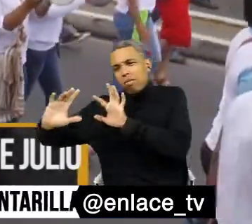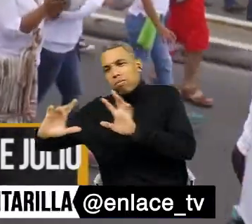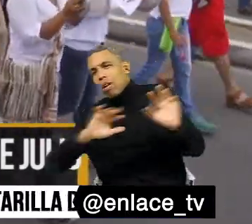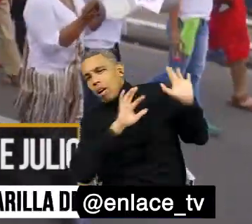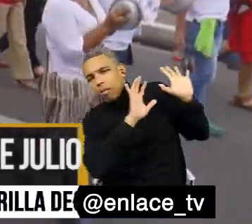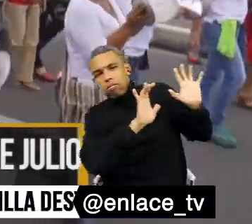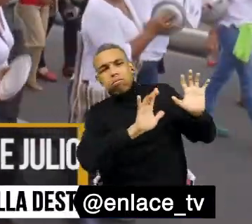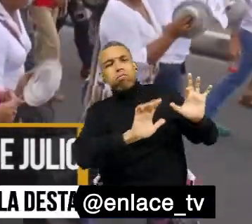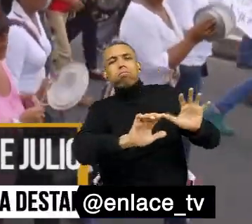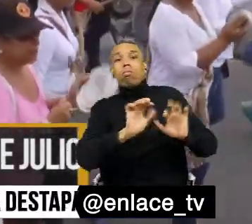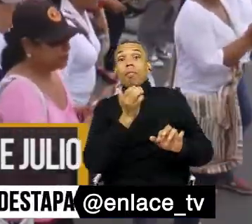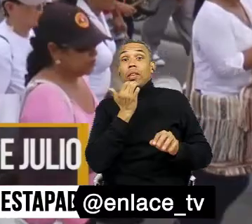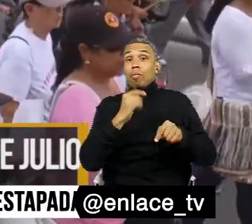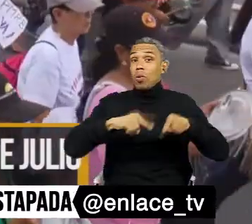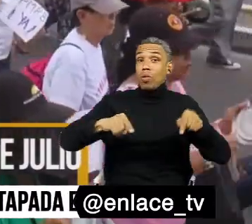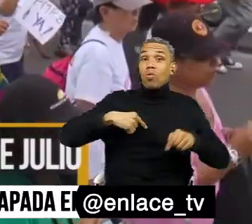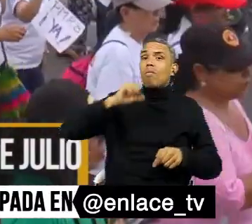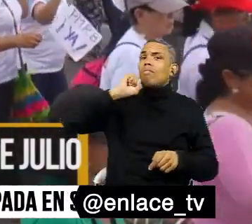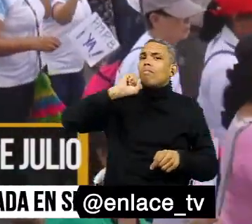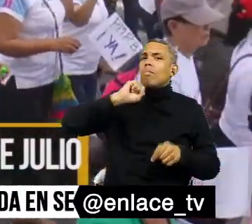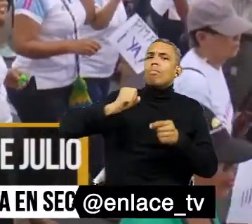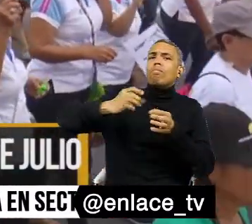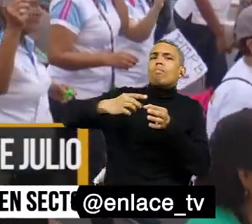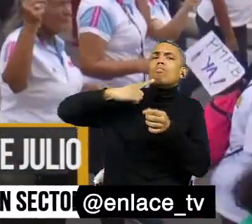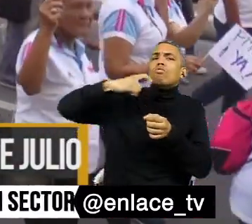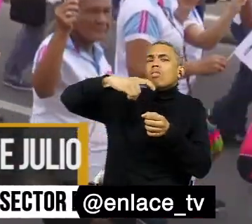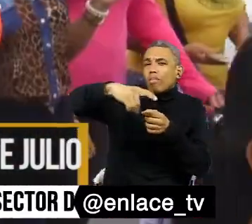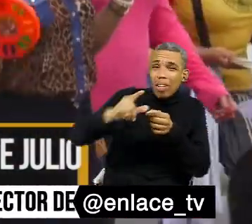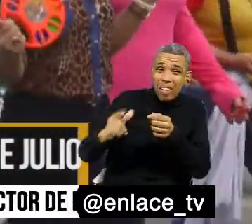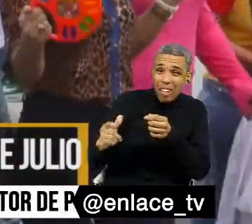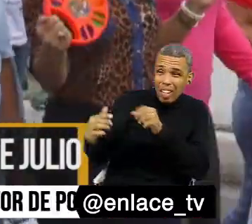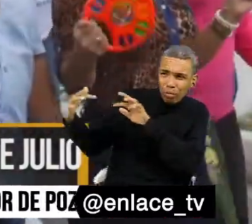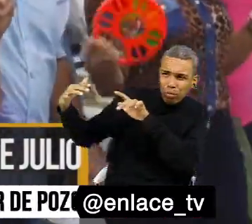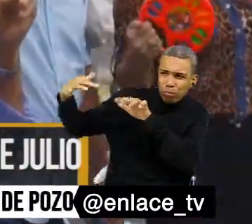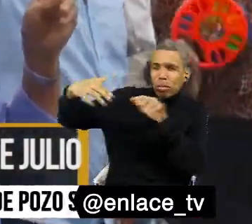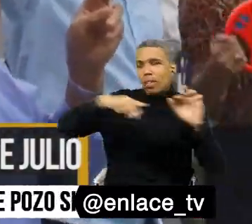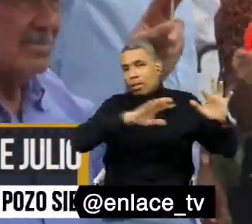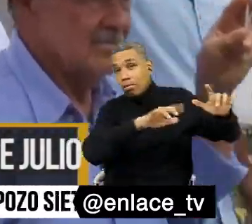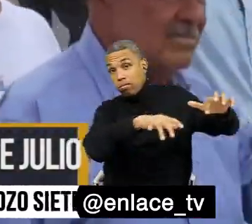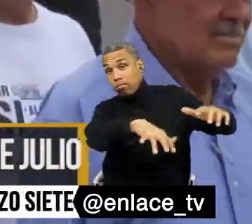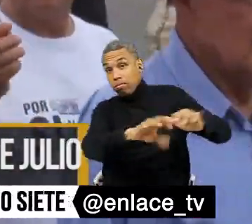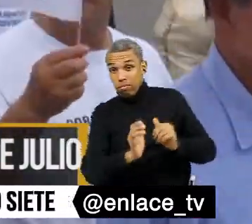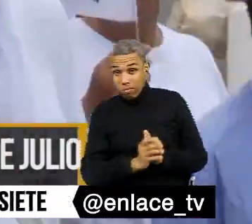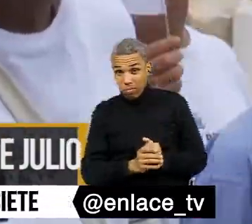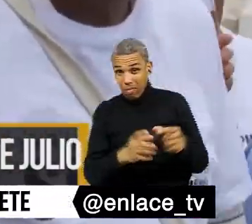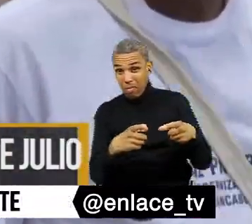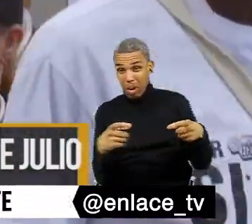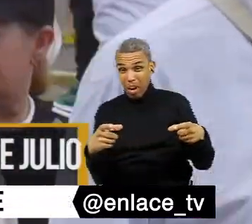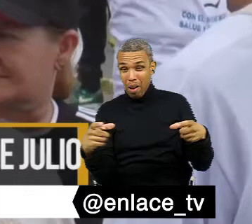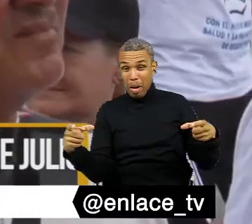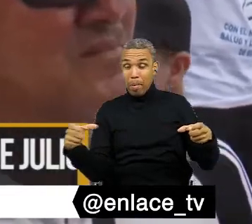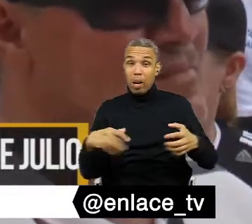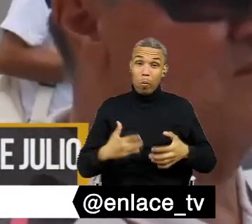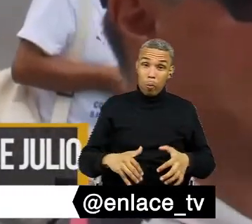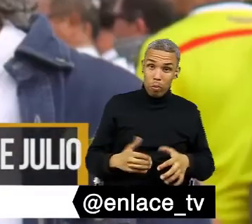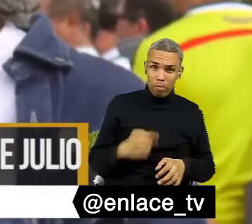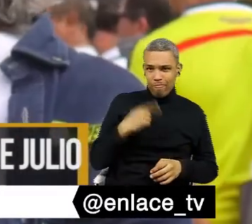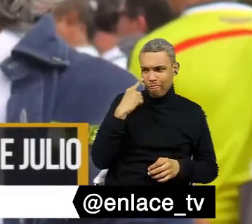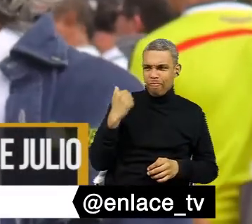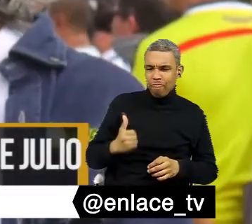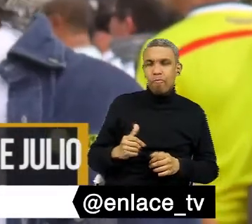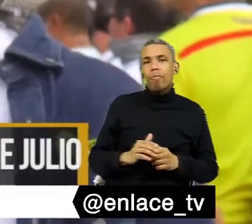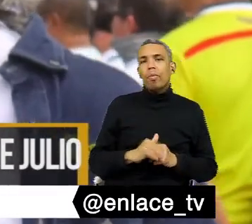lleguen compañeros de Bucaramanga a acompañarnos, que con los camioneros estemos en una consigna que es de fondo, el tema del precio de los combustibles,